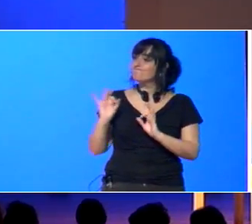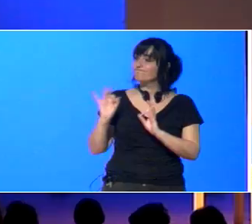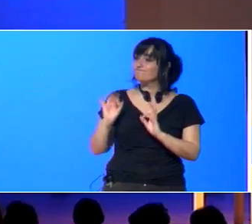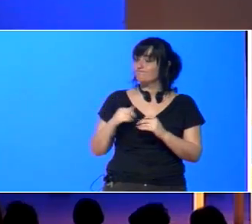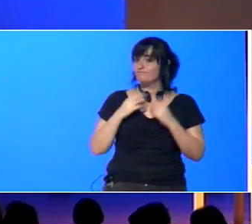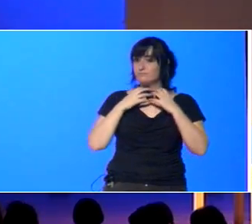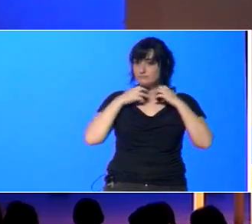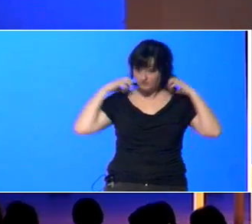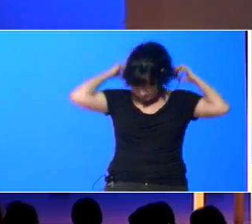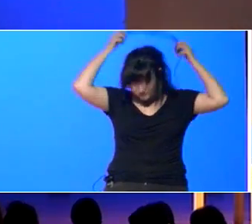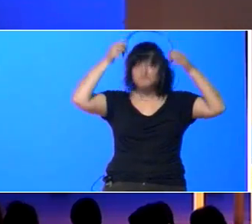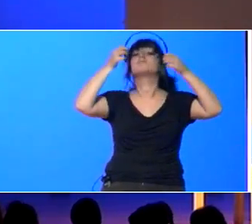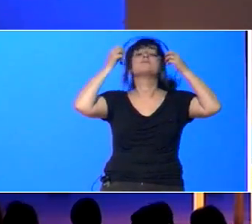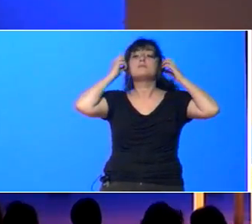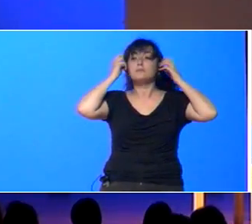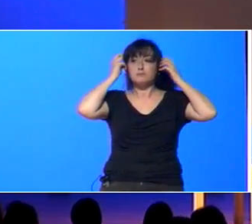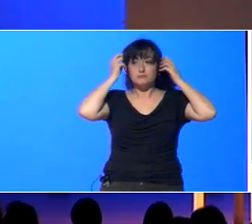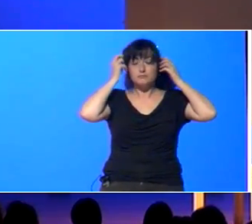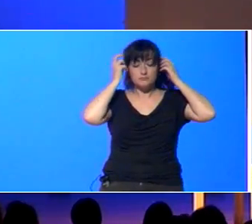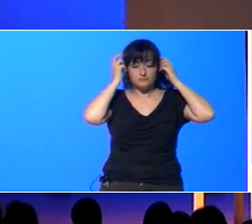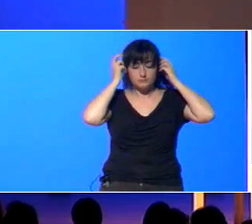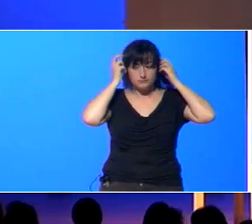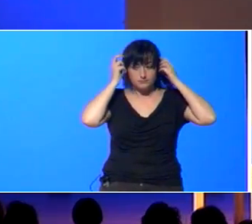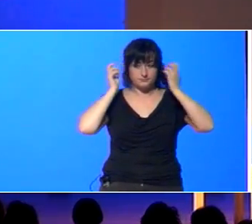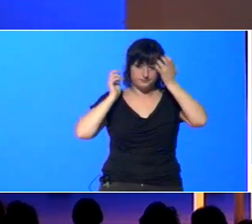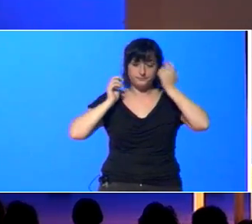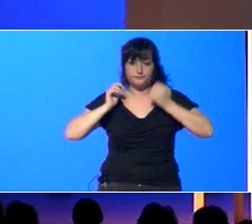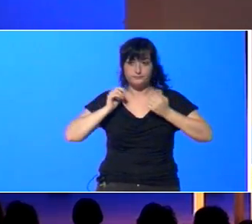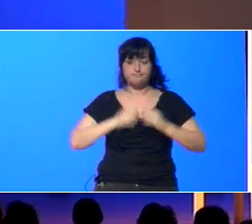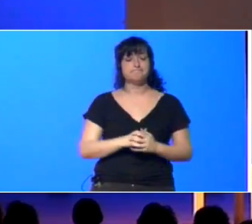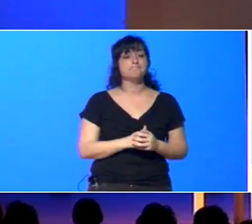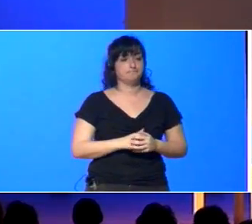¿Xavier? A dos. Vale. Bueno,